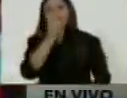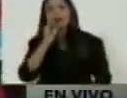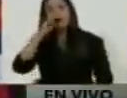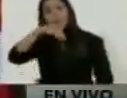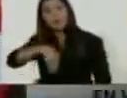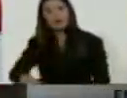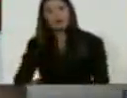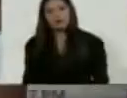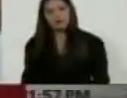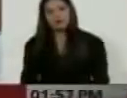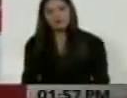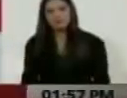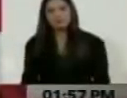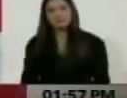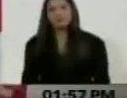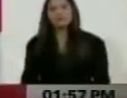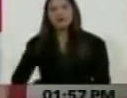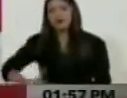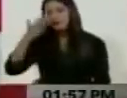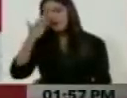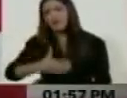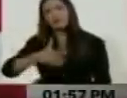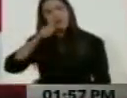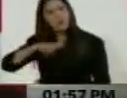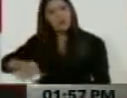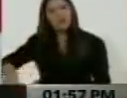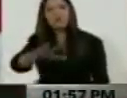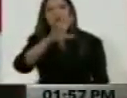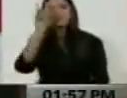Zamora! General del pueblo soberano.